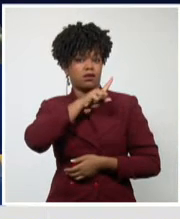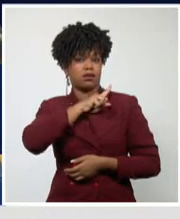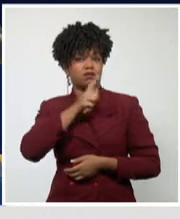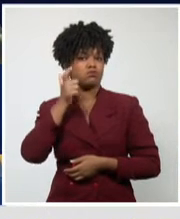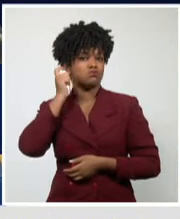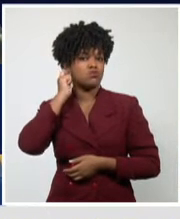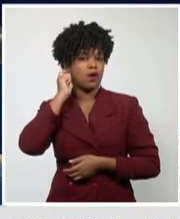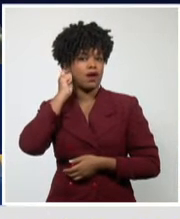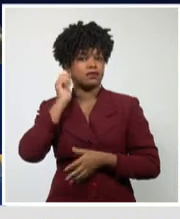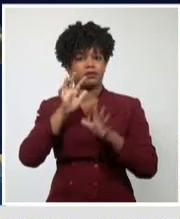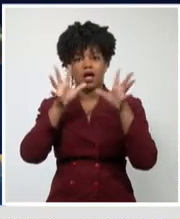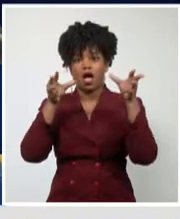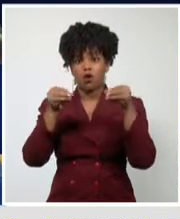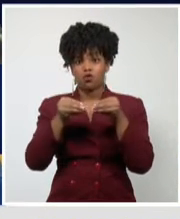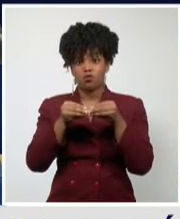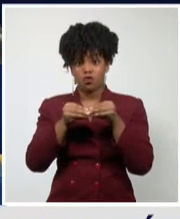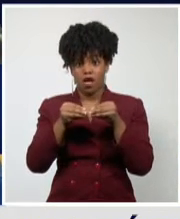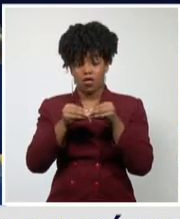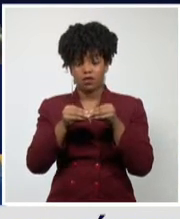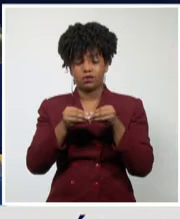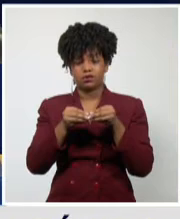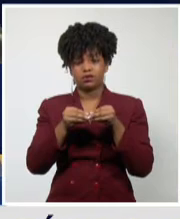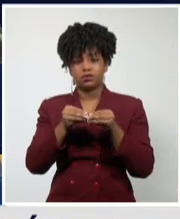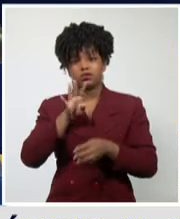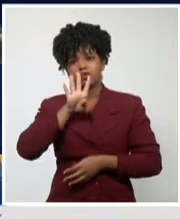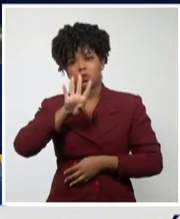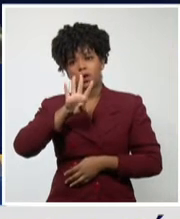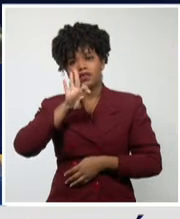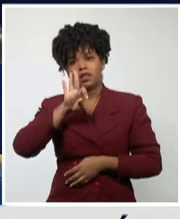el acumulado el 48,4%,